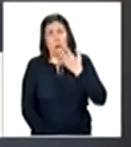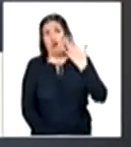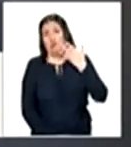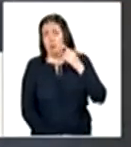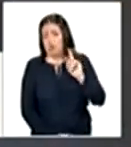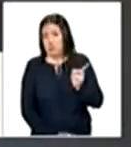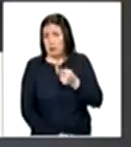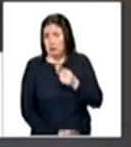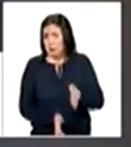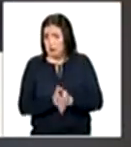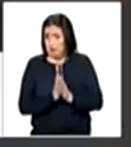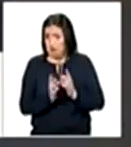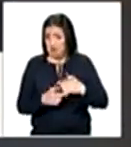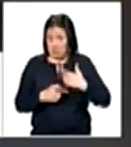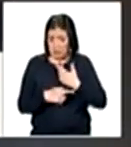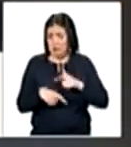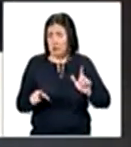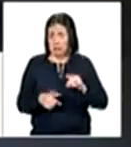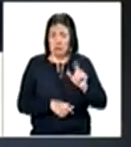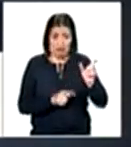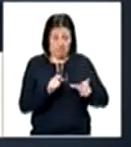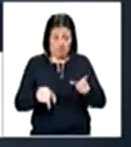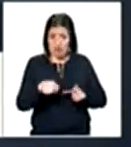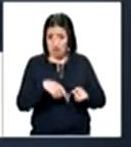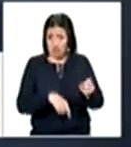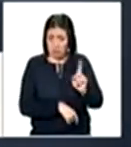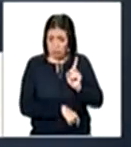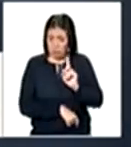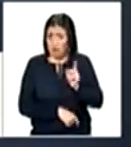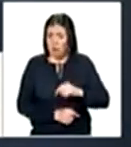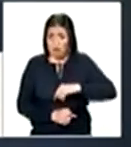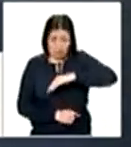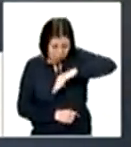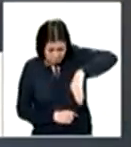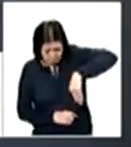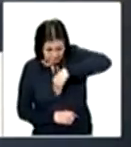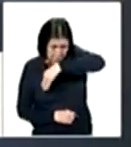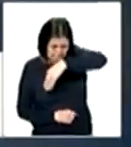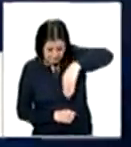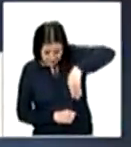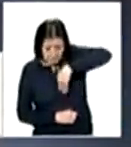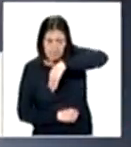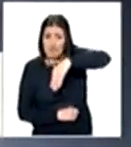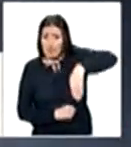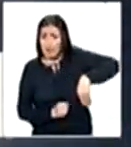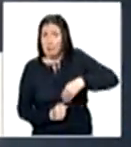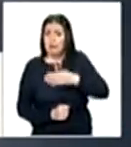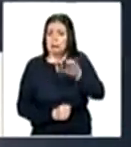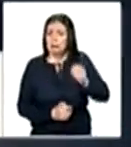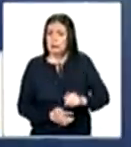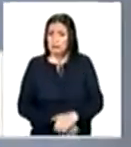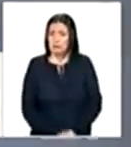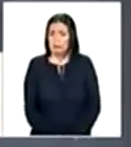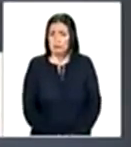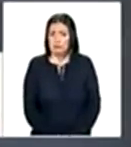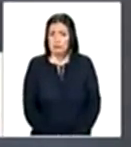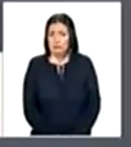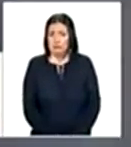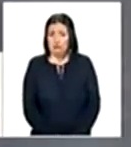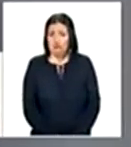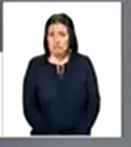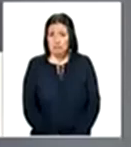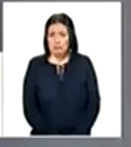Pese a que pidió que lo soltaran, las personas no pararon hasta dejarlo completamente cubierto de plástico.